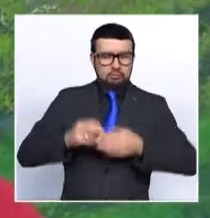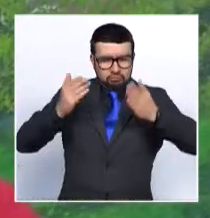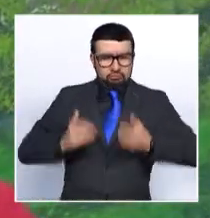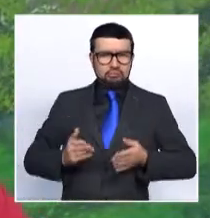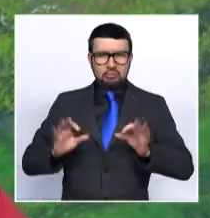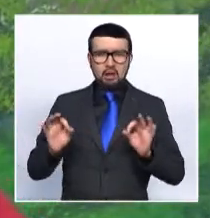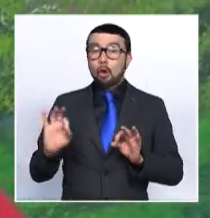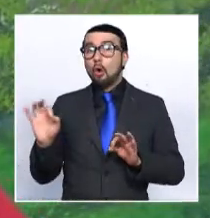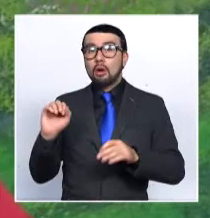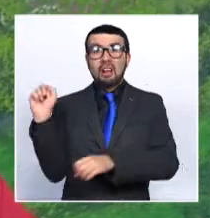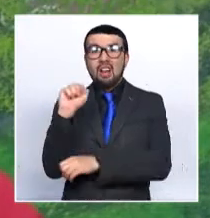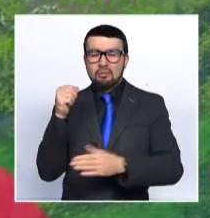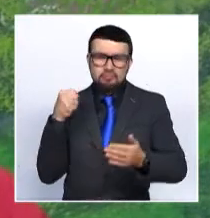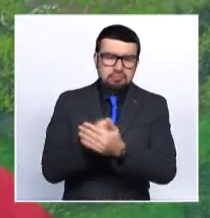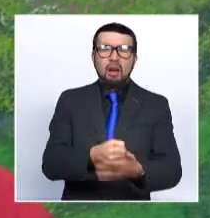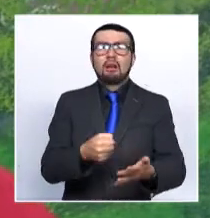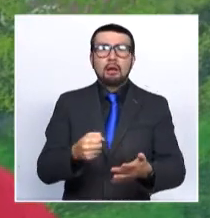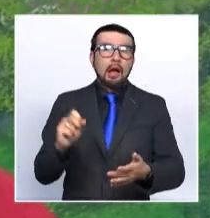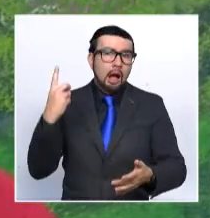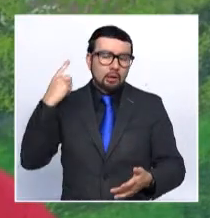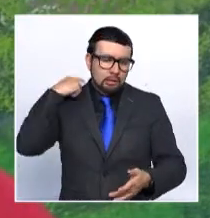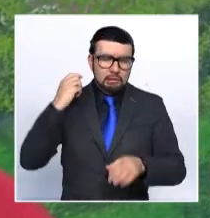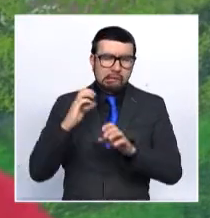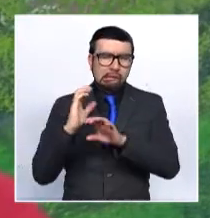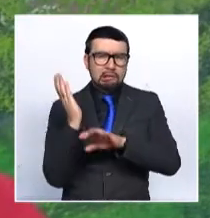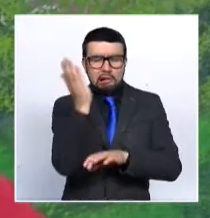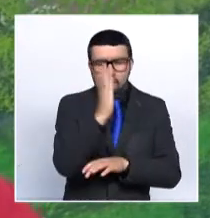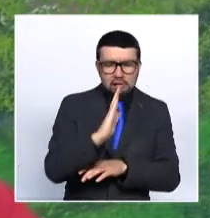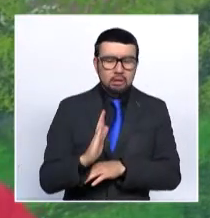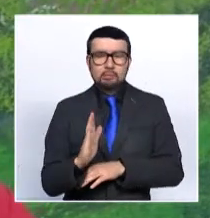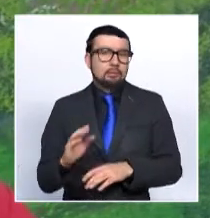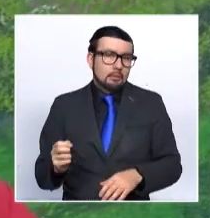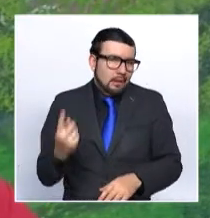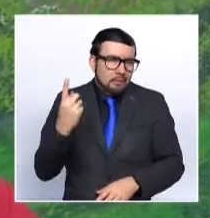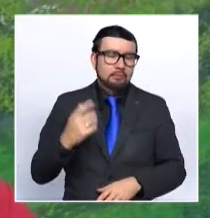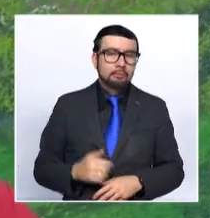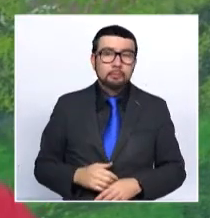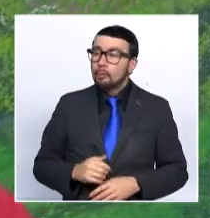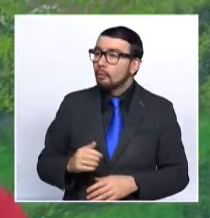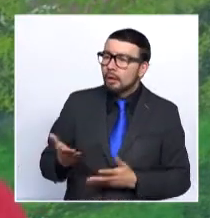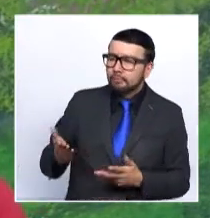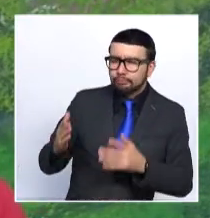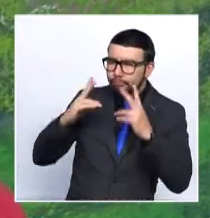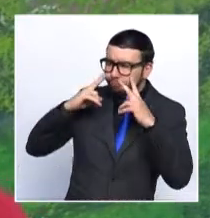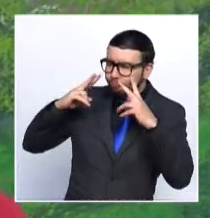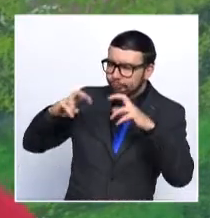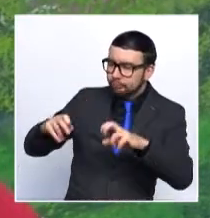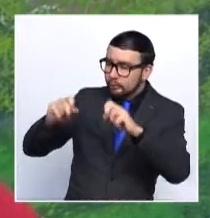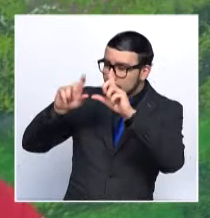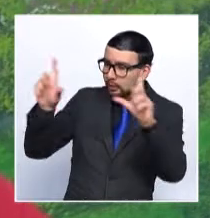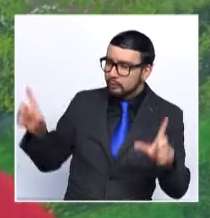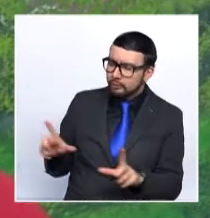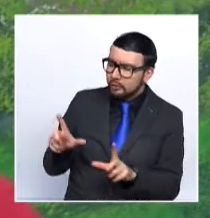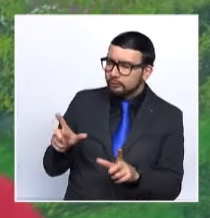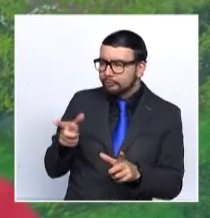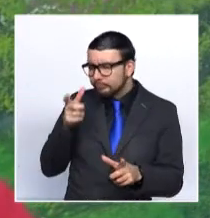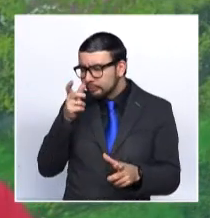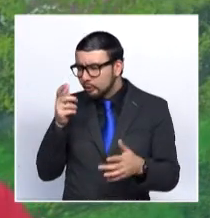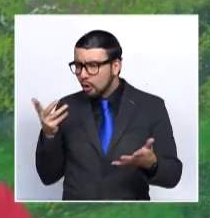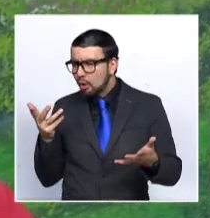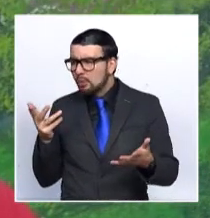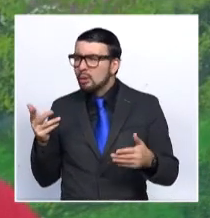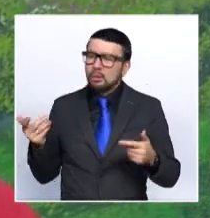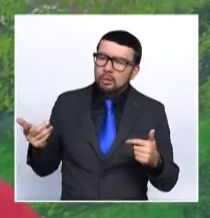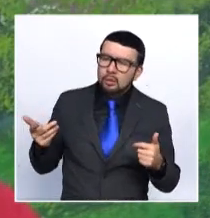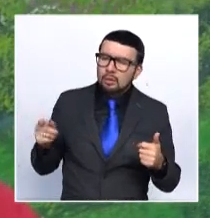trauma. Hacemos un examen isométrico, una valoración isométrica, donde permitimos observar la postura del paciente, cuál es